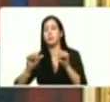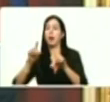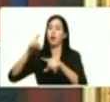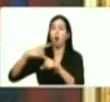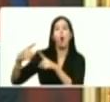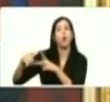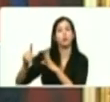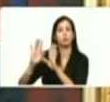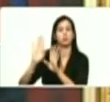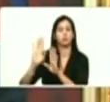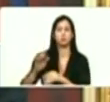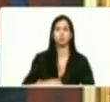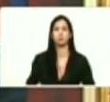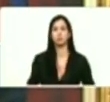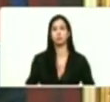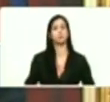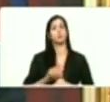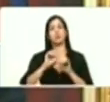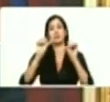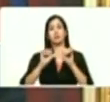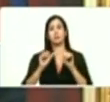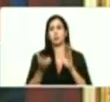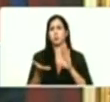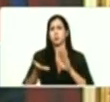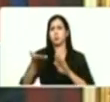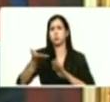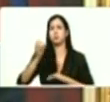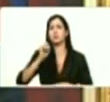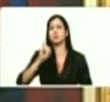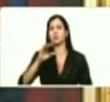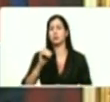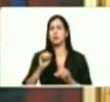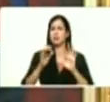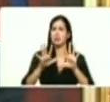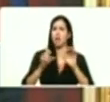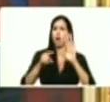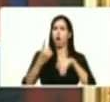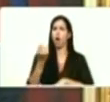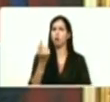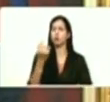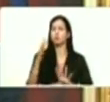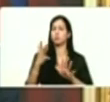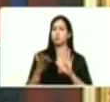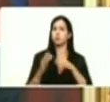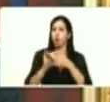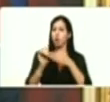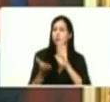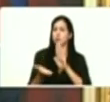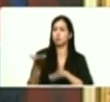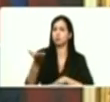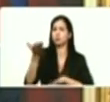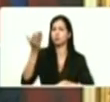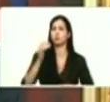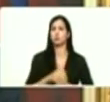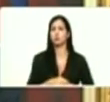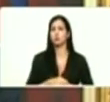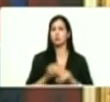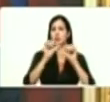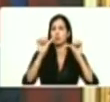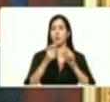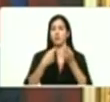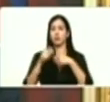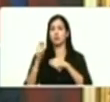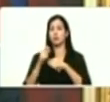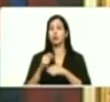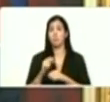SICAC se movió 8, 9 dólares 10, 11 por ahí se movió sistema de subasta las primeras